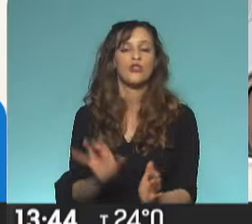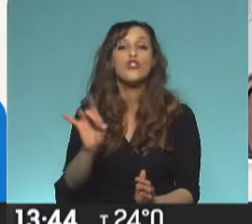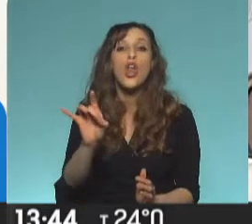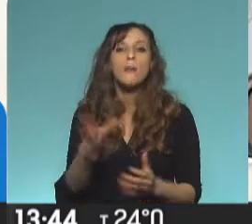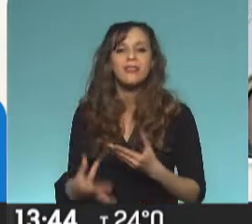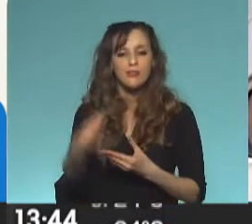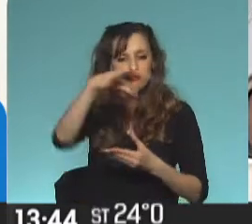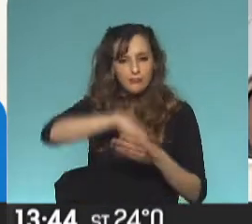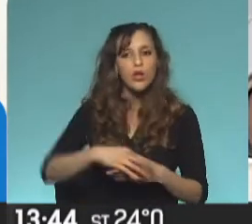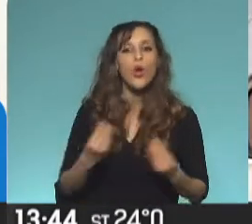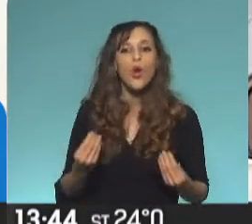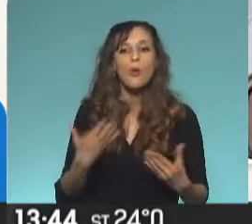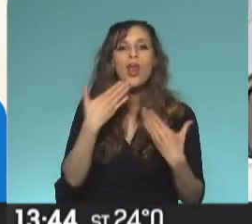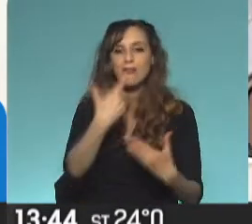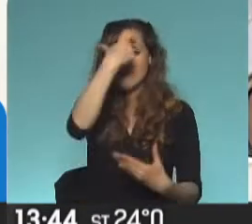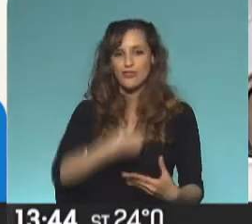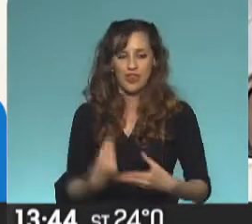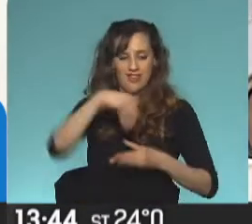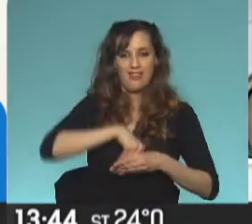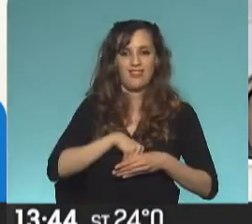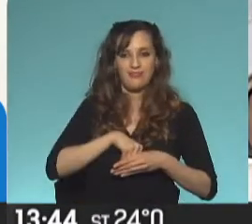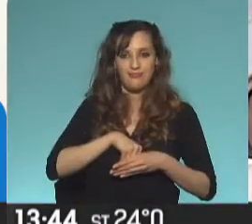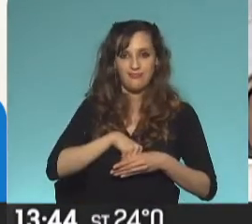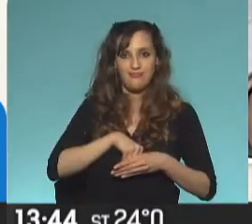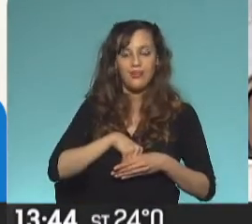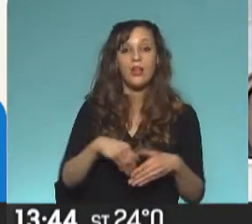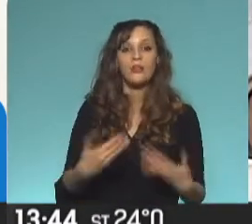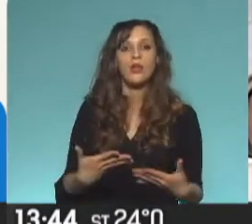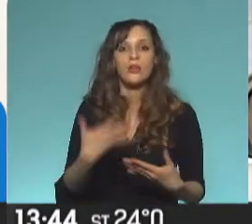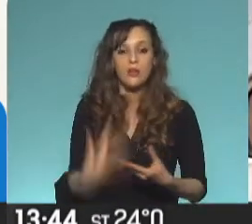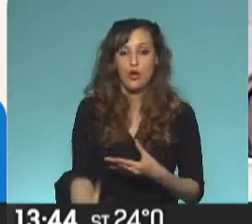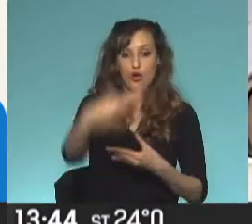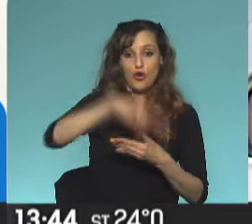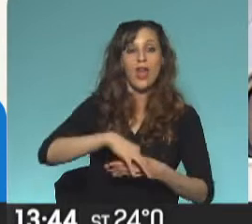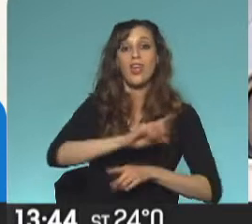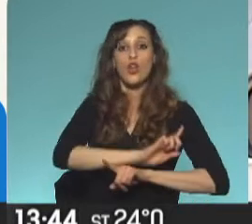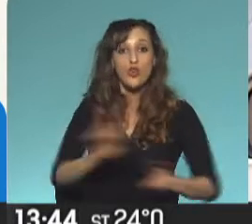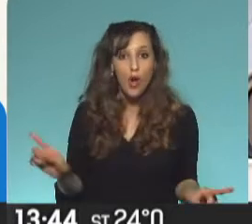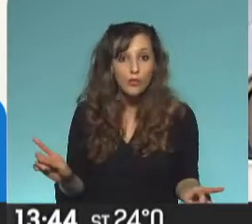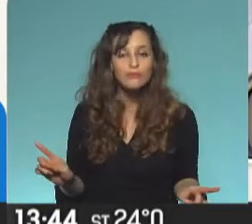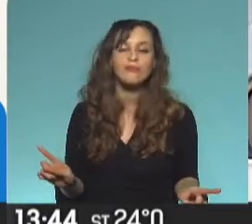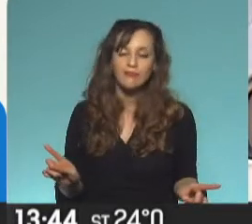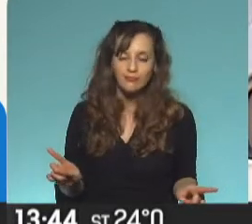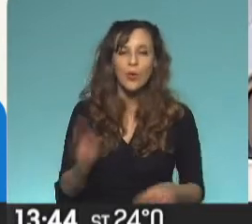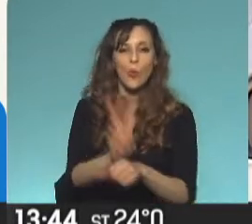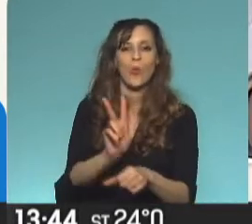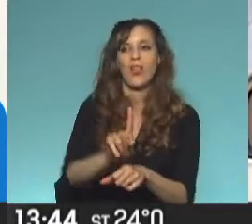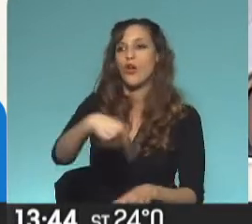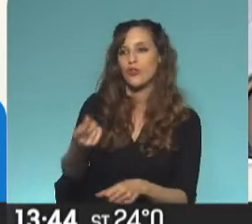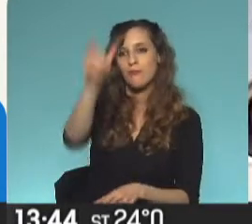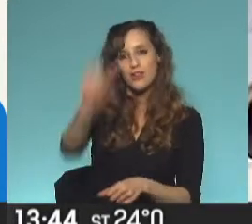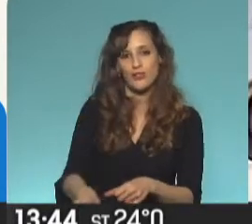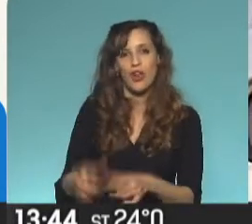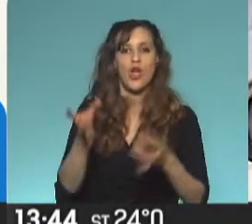es adentro de organismos humanos entonces al impedir que se contagien ellos mismos que impiden que se contagien los demás y